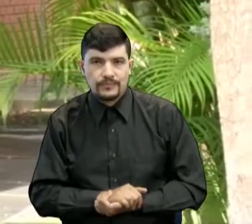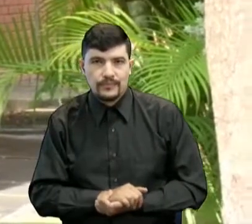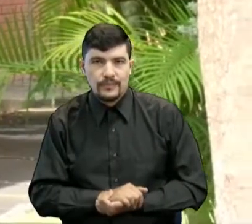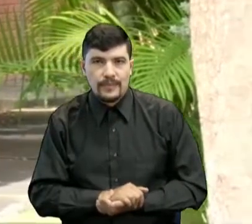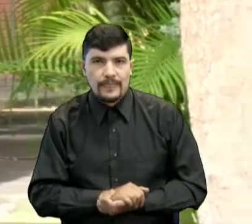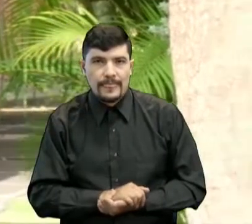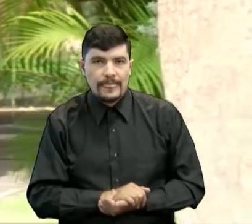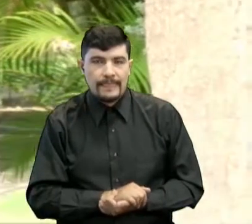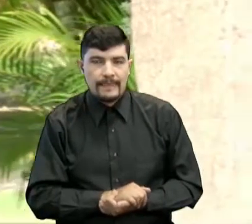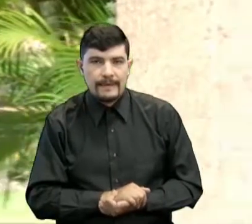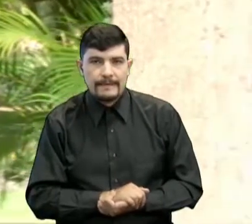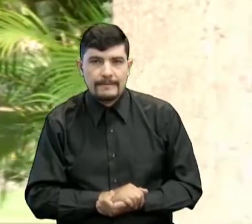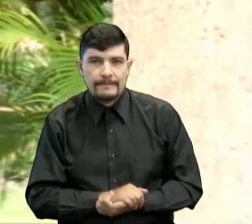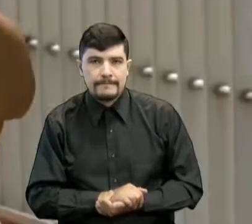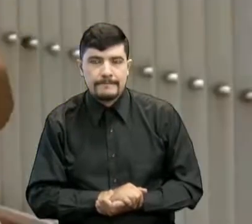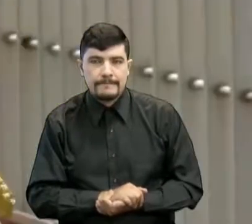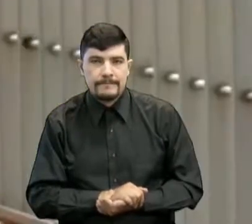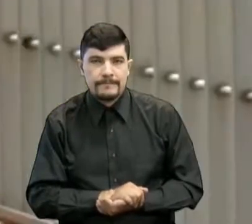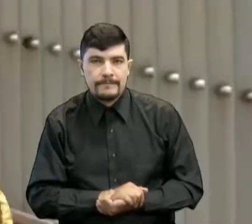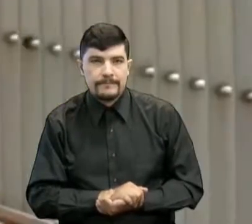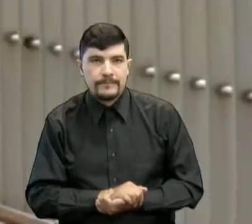académico.